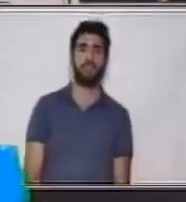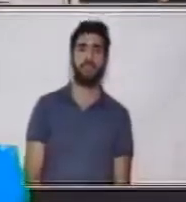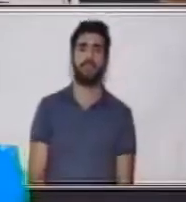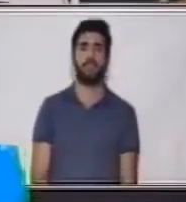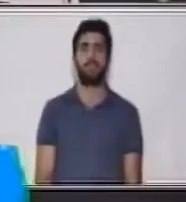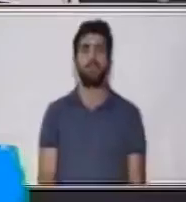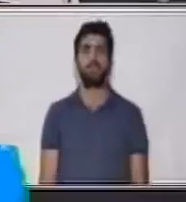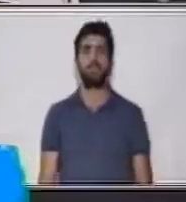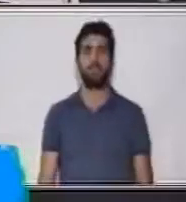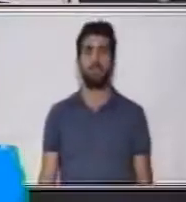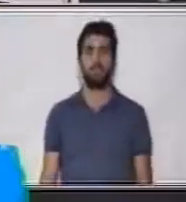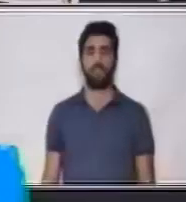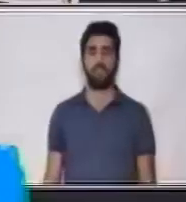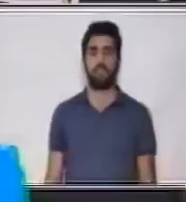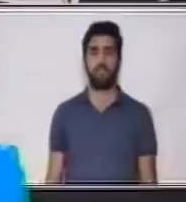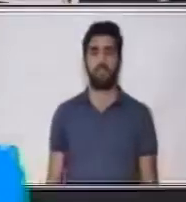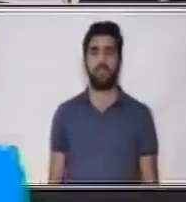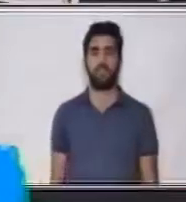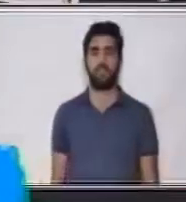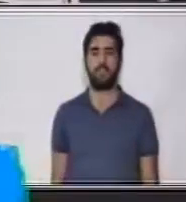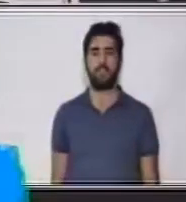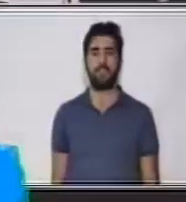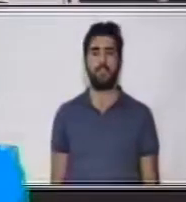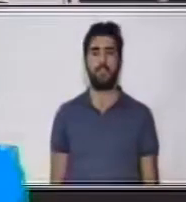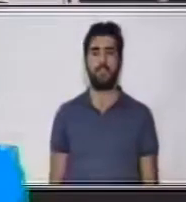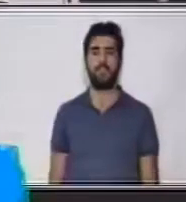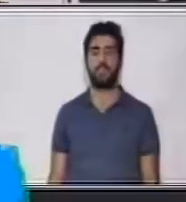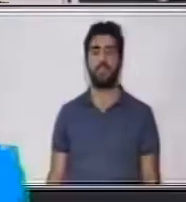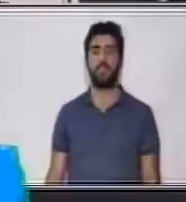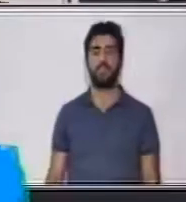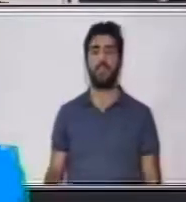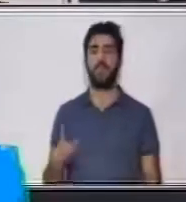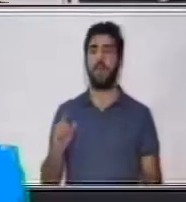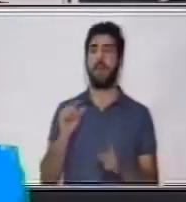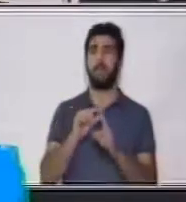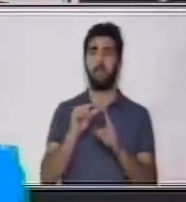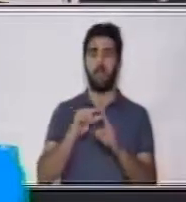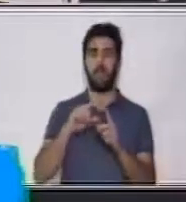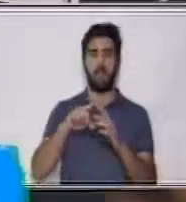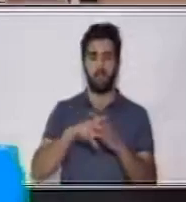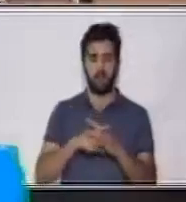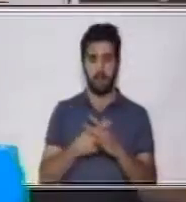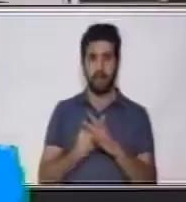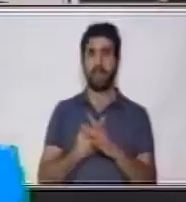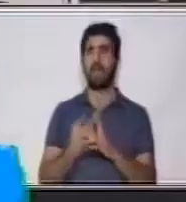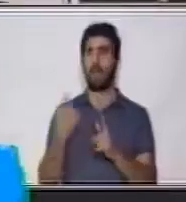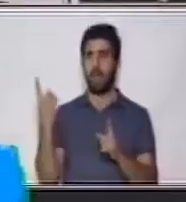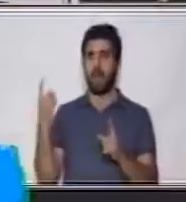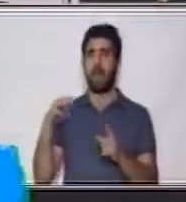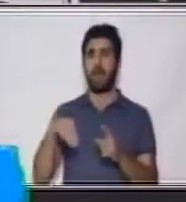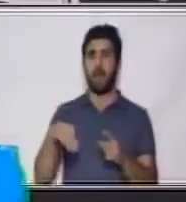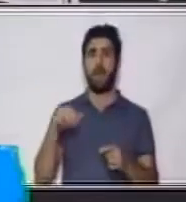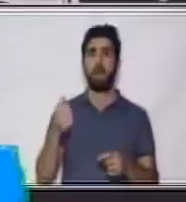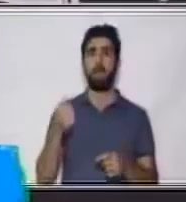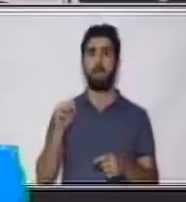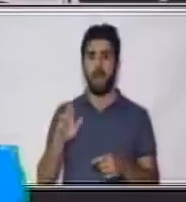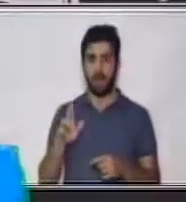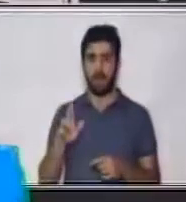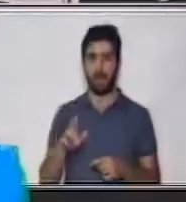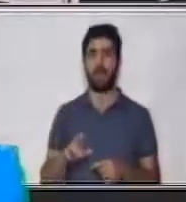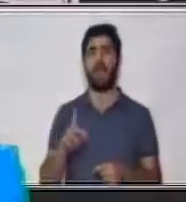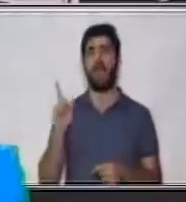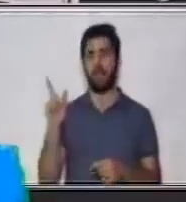Entonces, nuestra palabra primitiva o inicial es la palabra mar. Entonces,